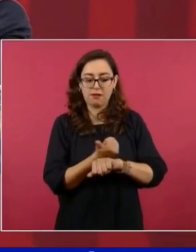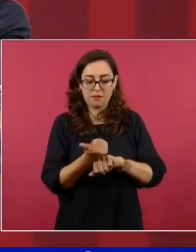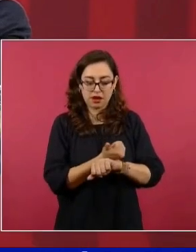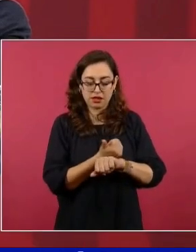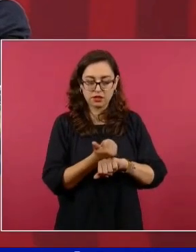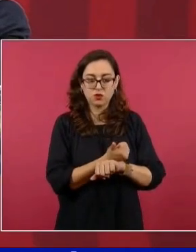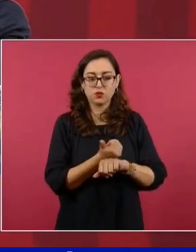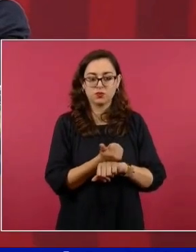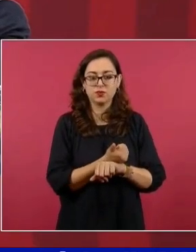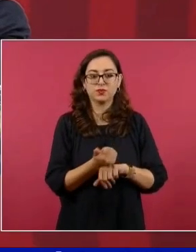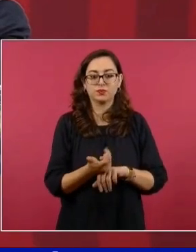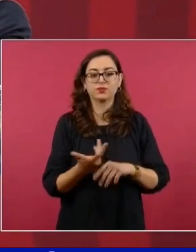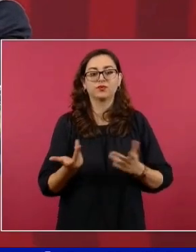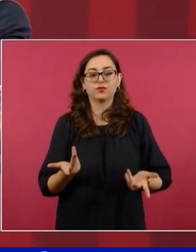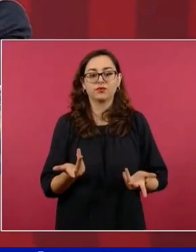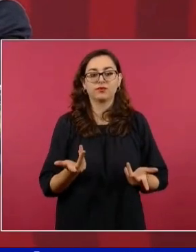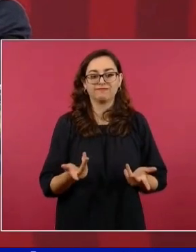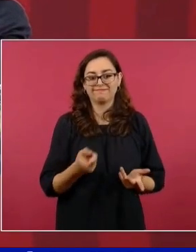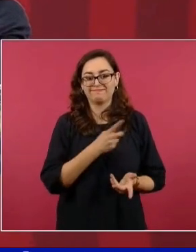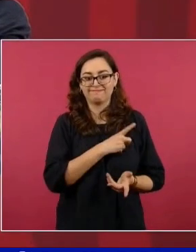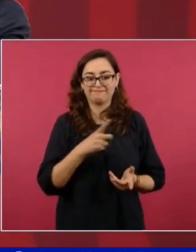y ahí tenemos que cuidar